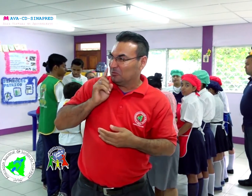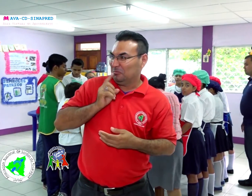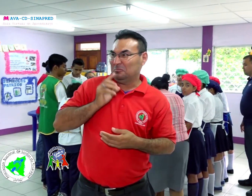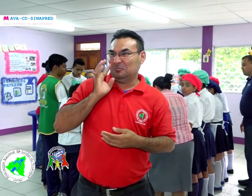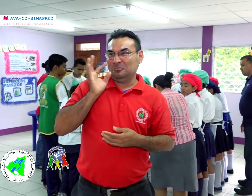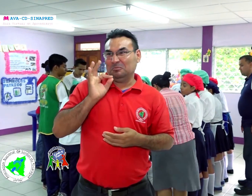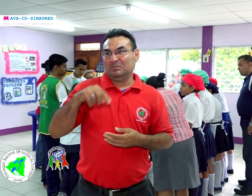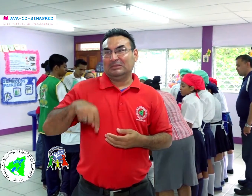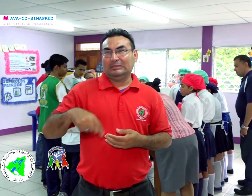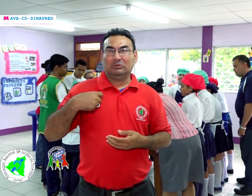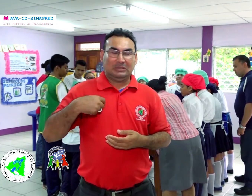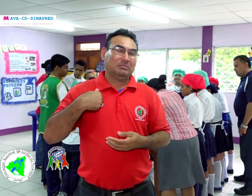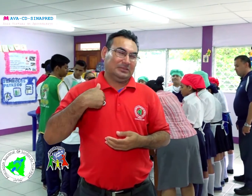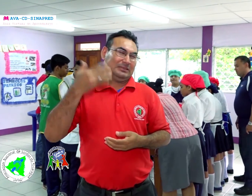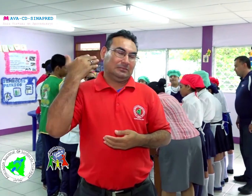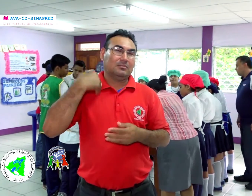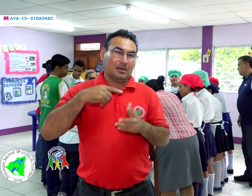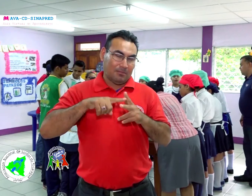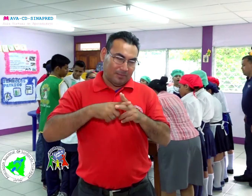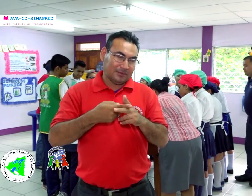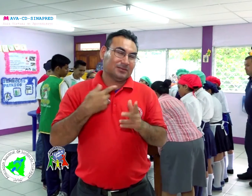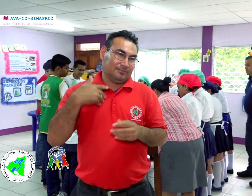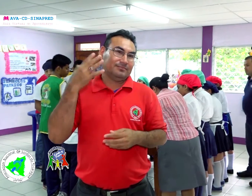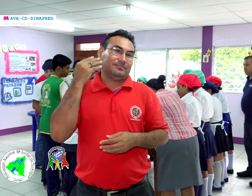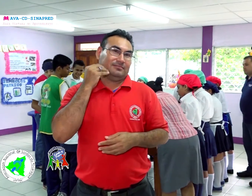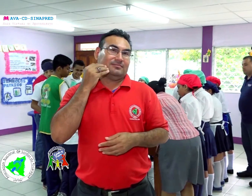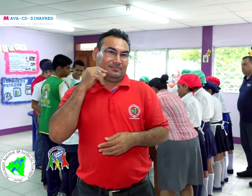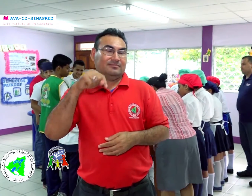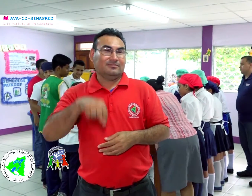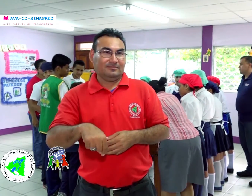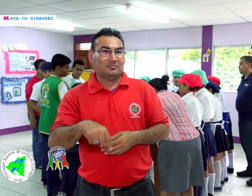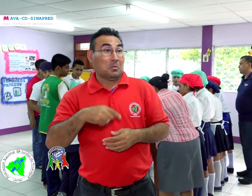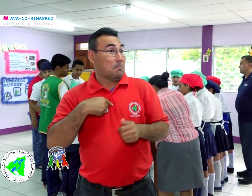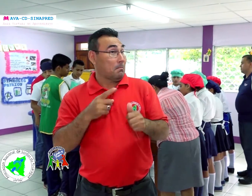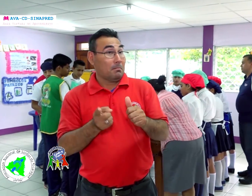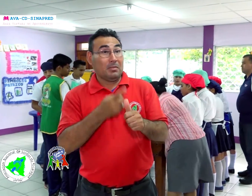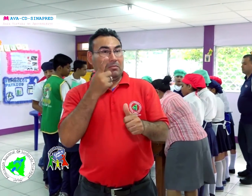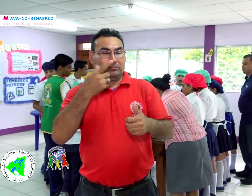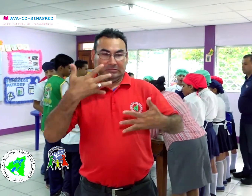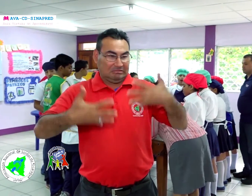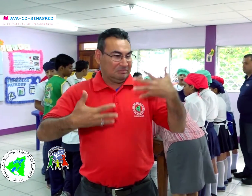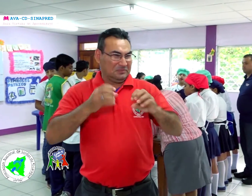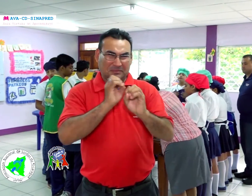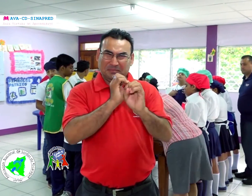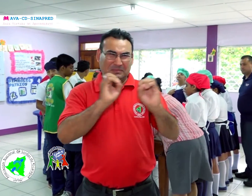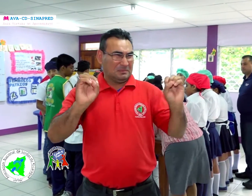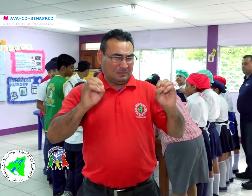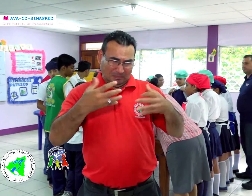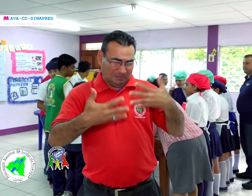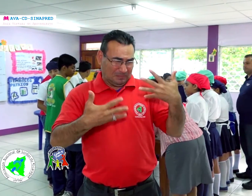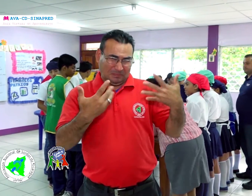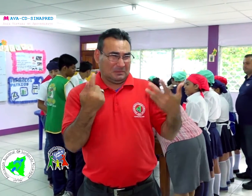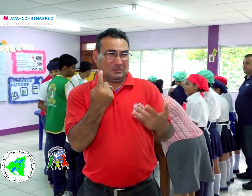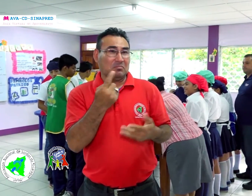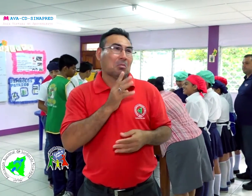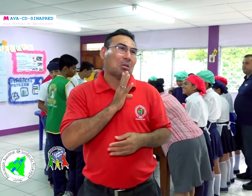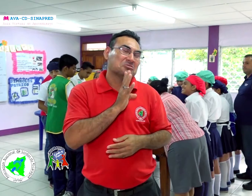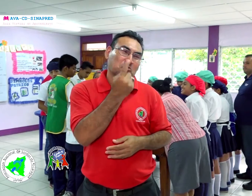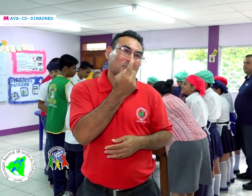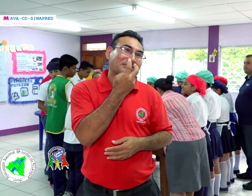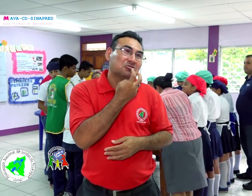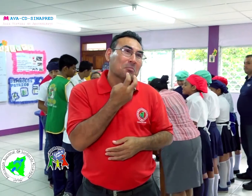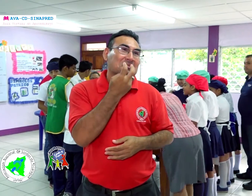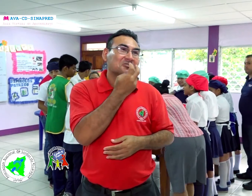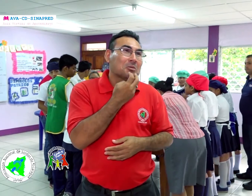los estudiantes nos relacionábamos. Y sí, nos empezamos a relacionar y en esta escuela fue la primera vez, pero aquí no